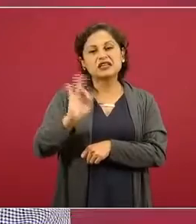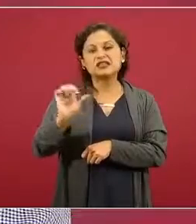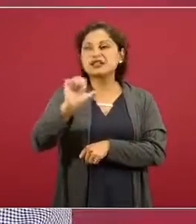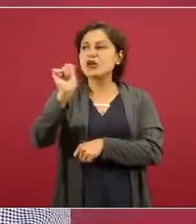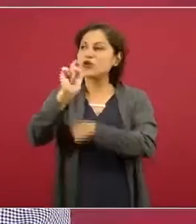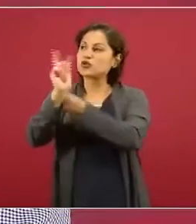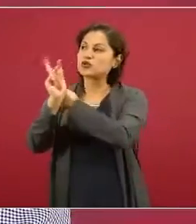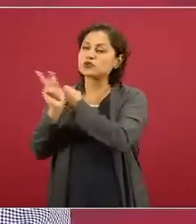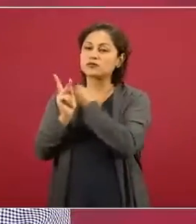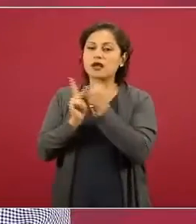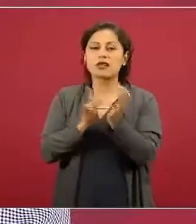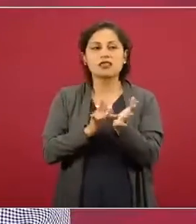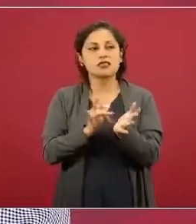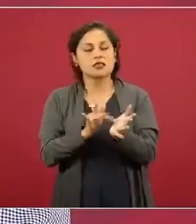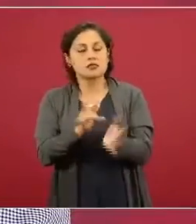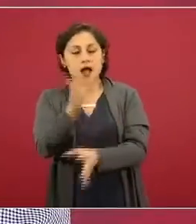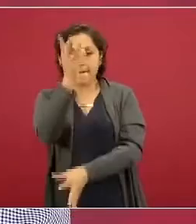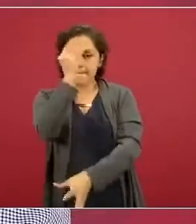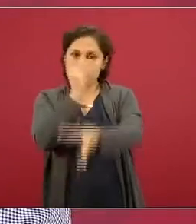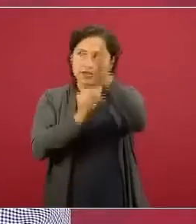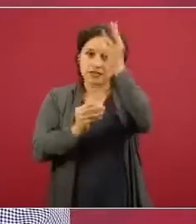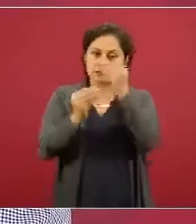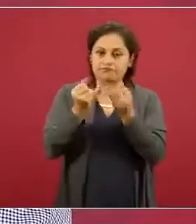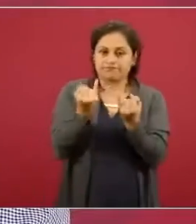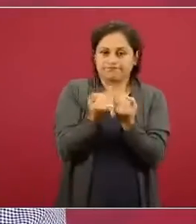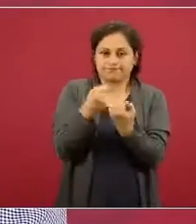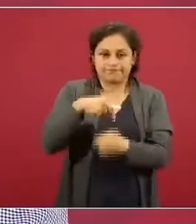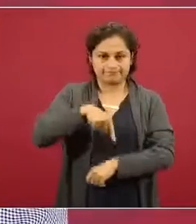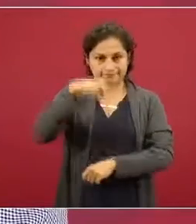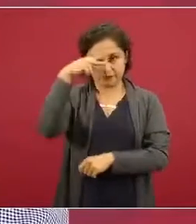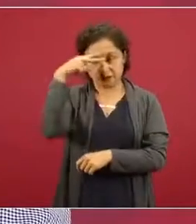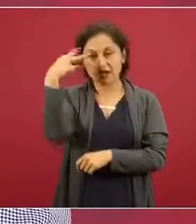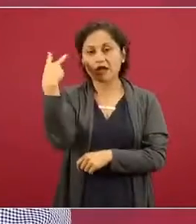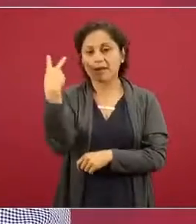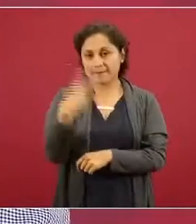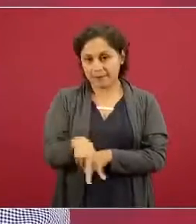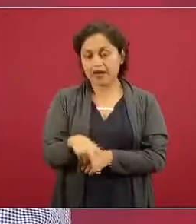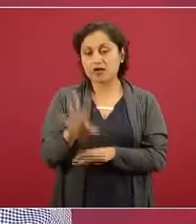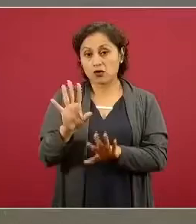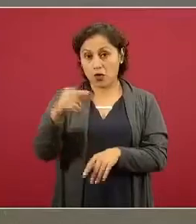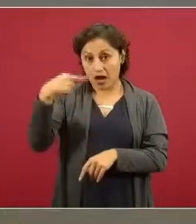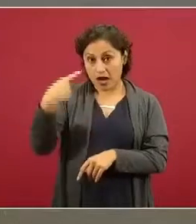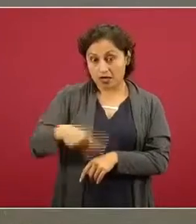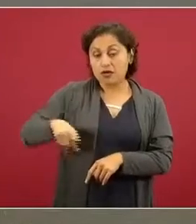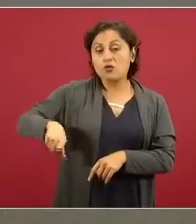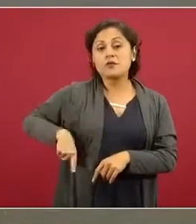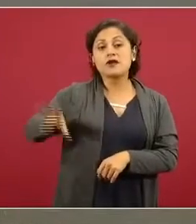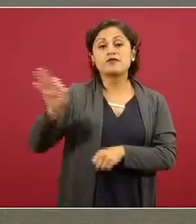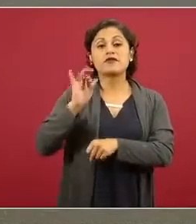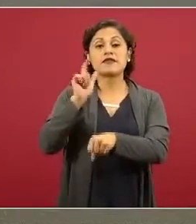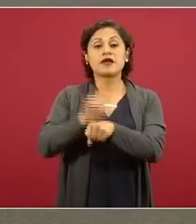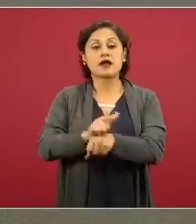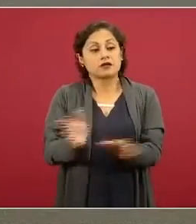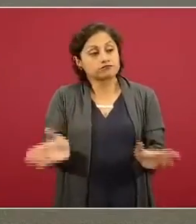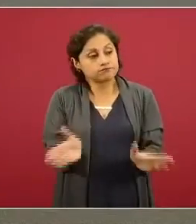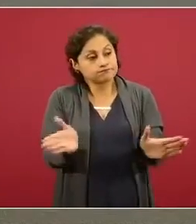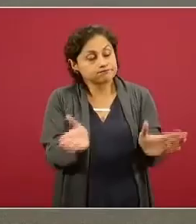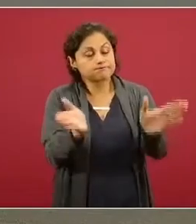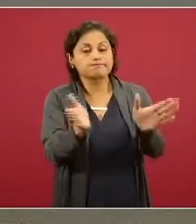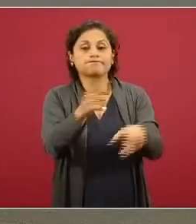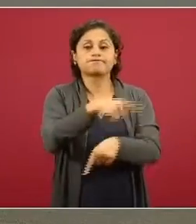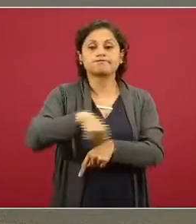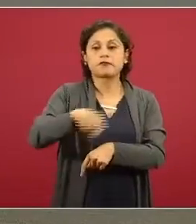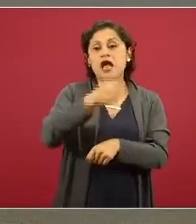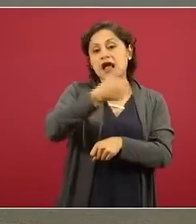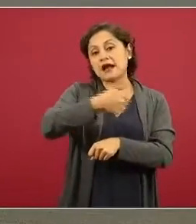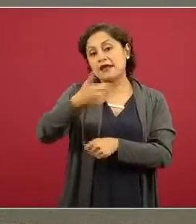de aprendizaje, hay también la posibilidad, y esto es lo que se ha impulsado desde el gobierno federal con cada una de las entidades en cooperación y en cada